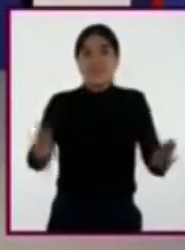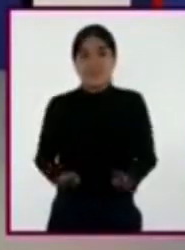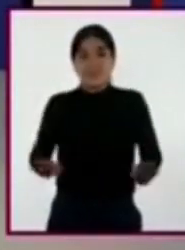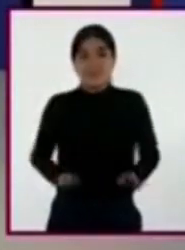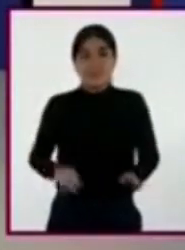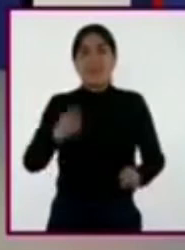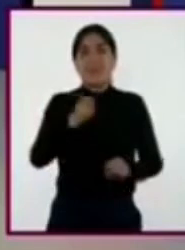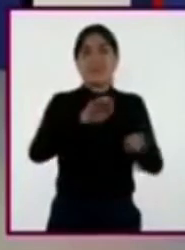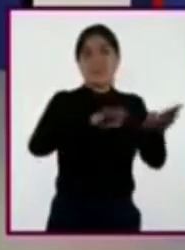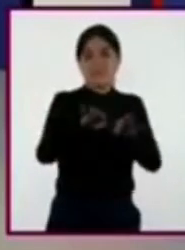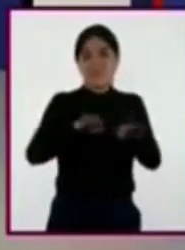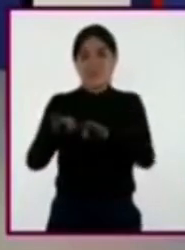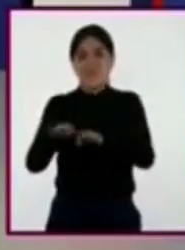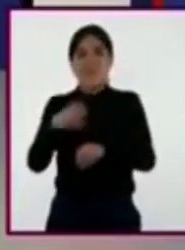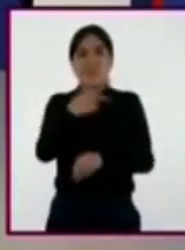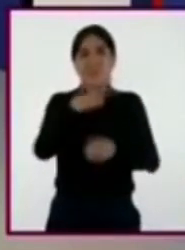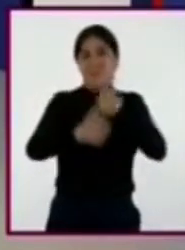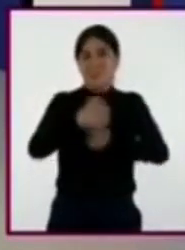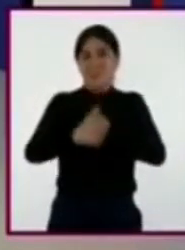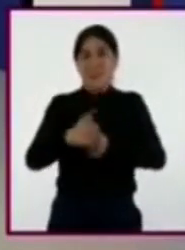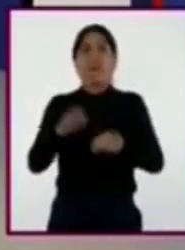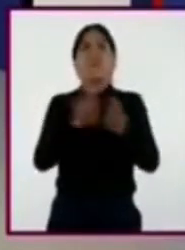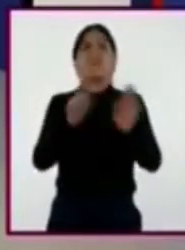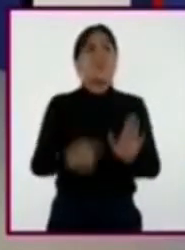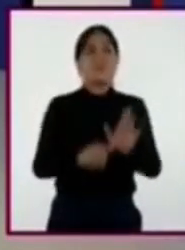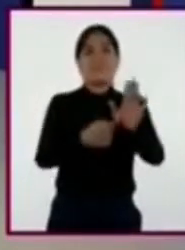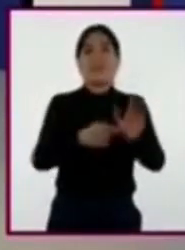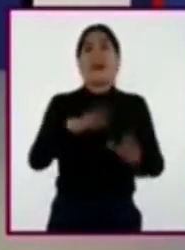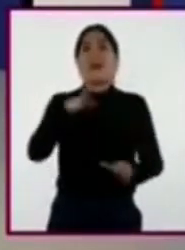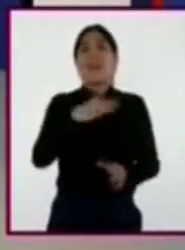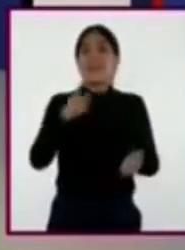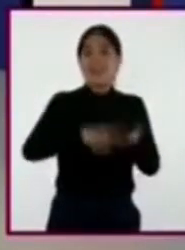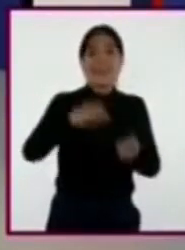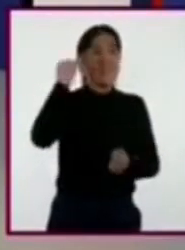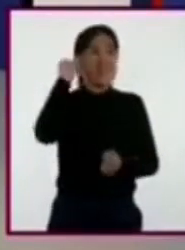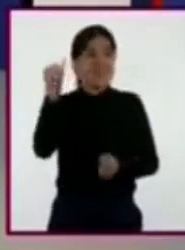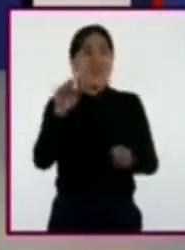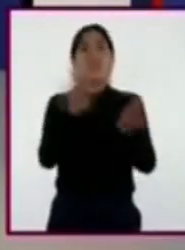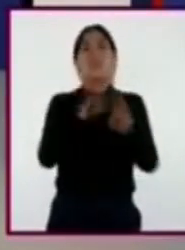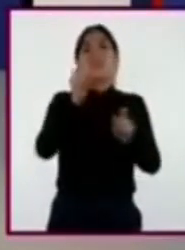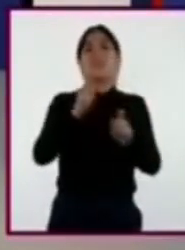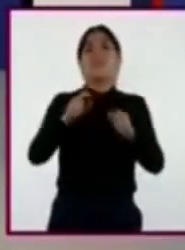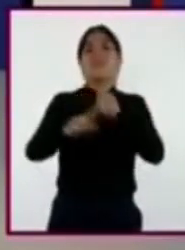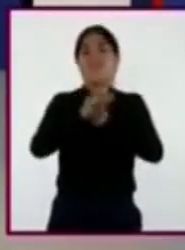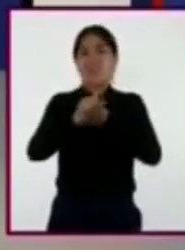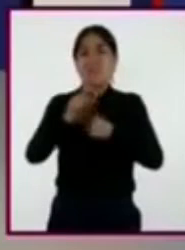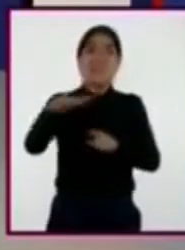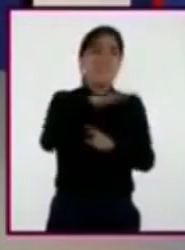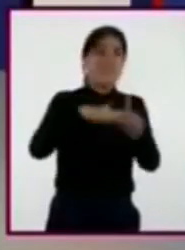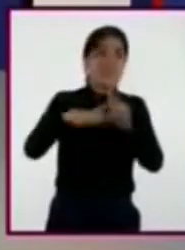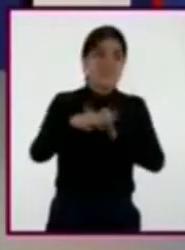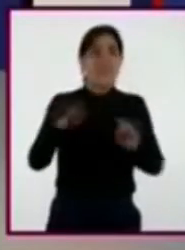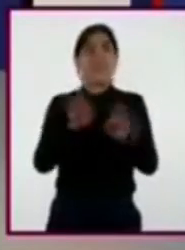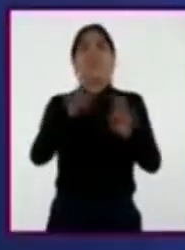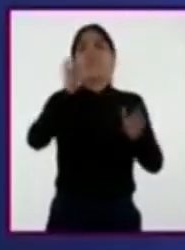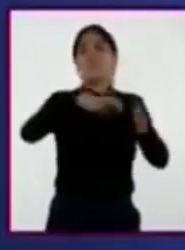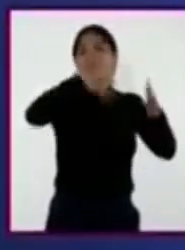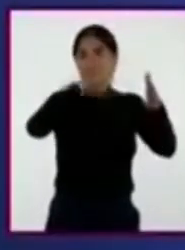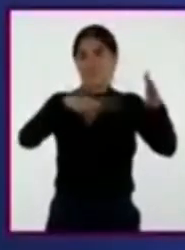sus profesiones pudieron plasmar tanto sus ideas como problemáticas sociales mediante la técnica de la pintura